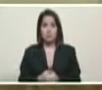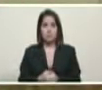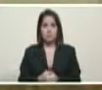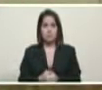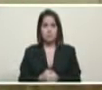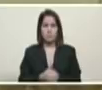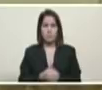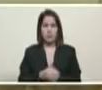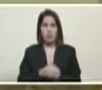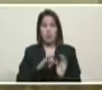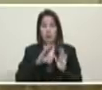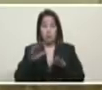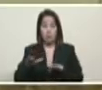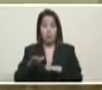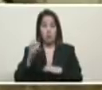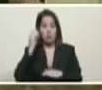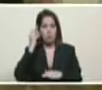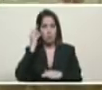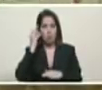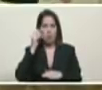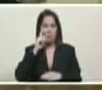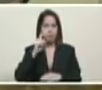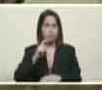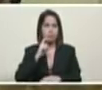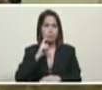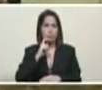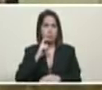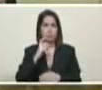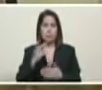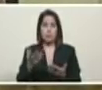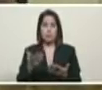Apoyar a las mujeres embarazadas que dejaron estos muchachos.